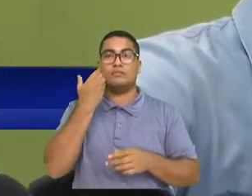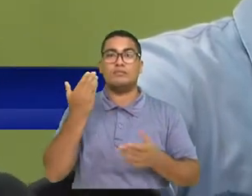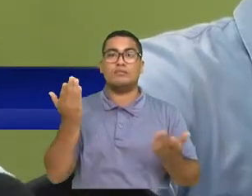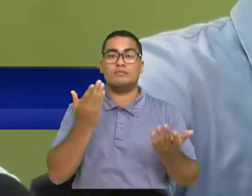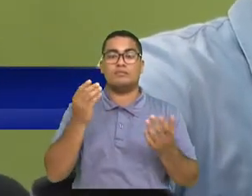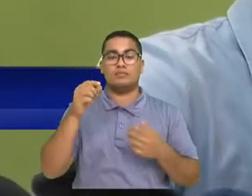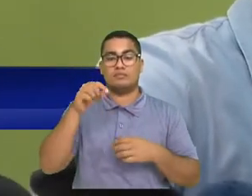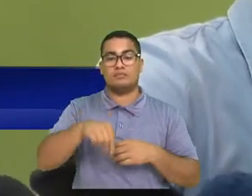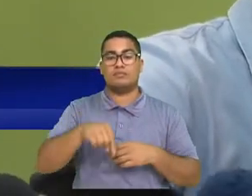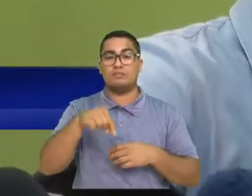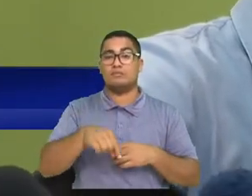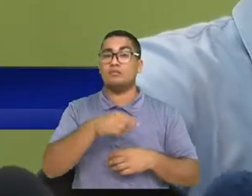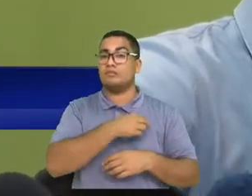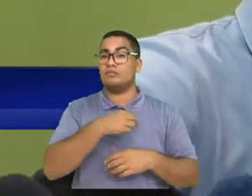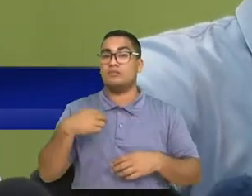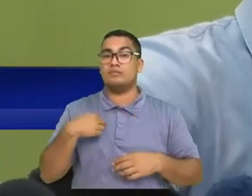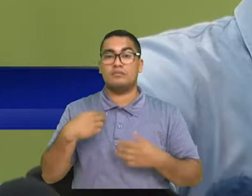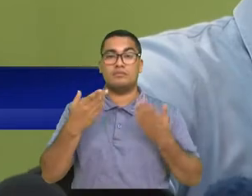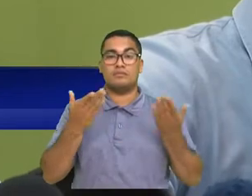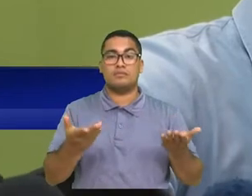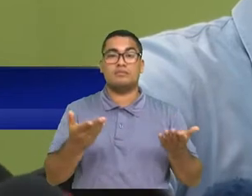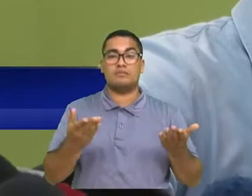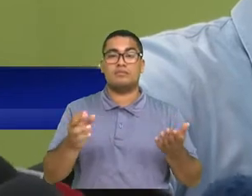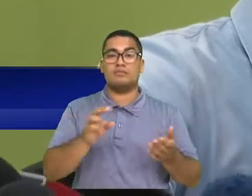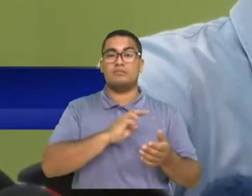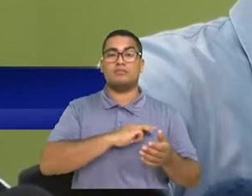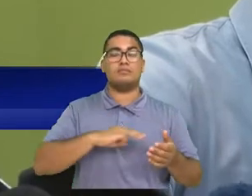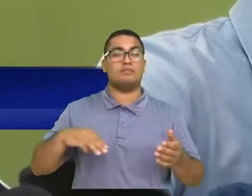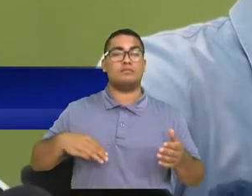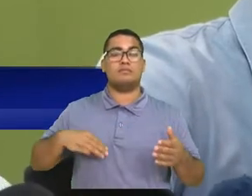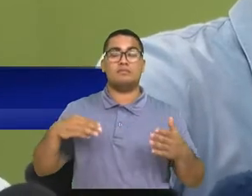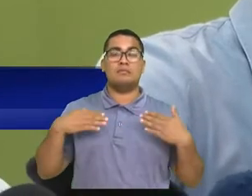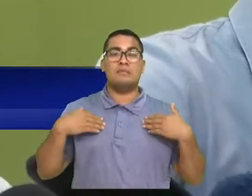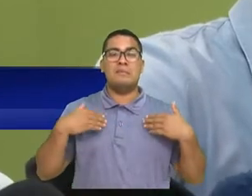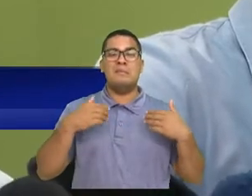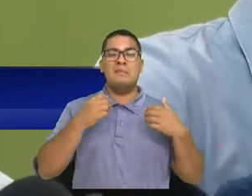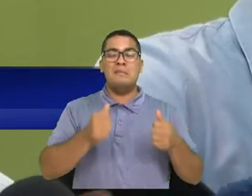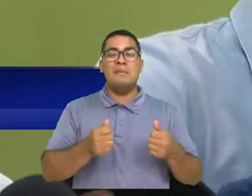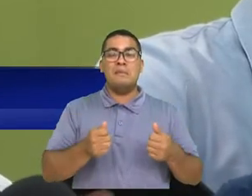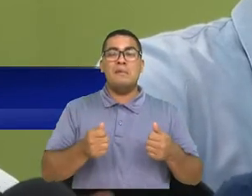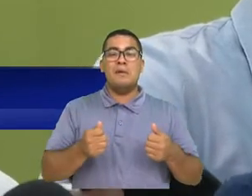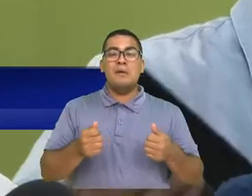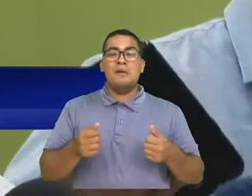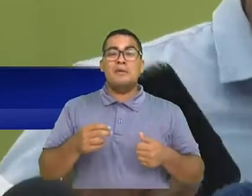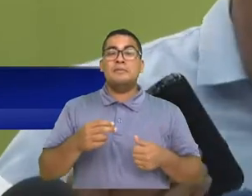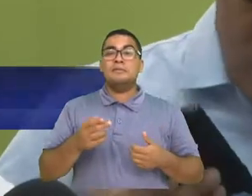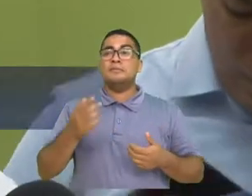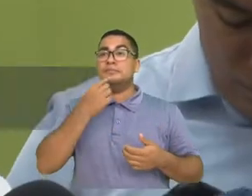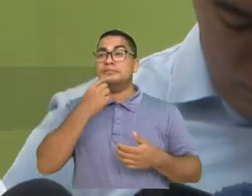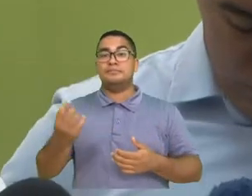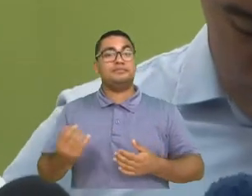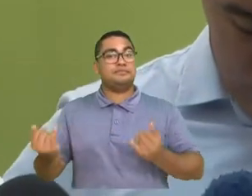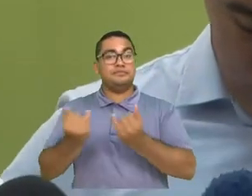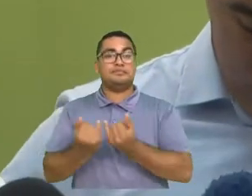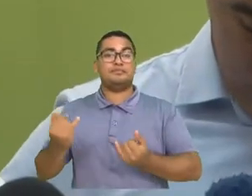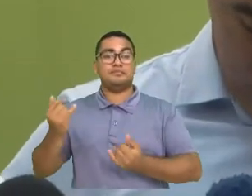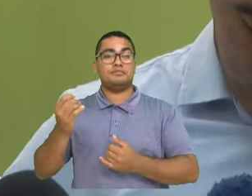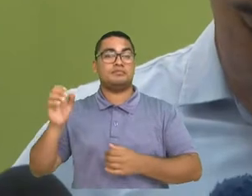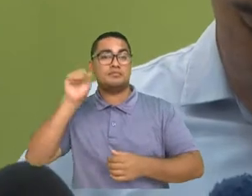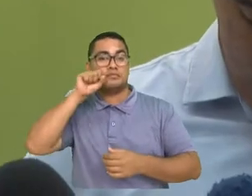que está haciendo es muy similar a lo que está haciendo en Taiwán. Por eso